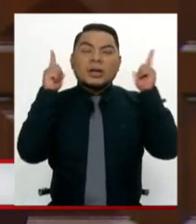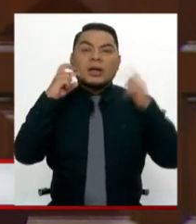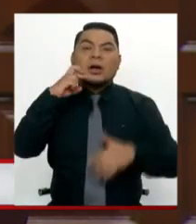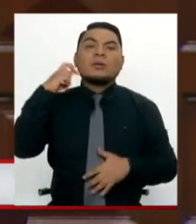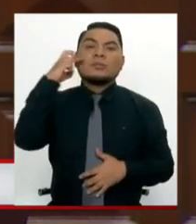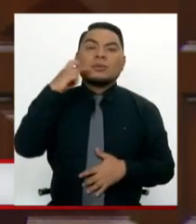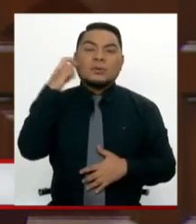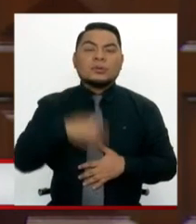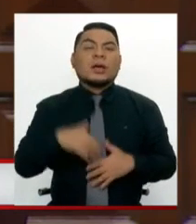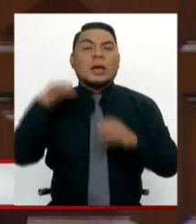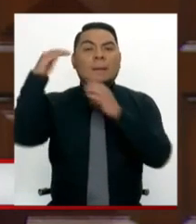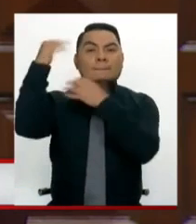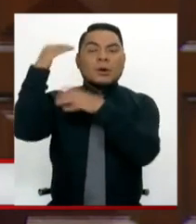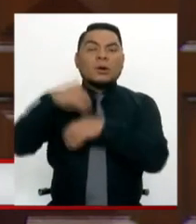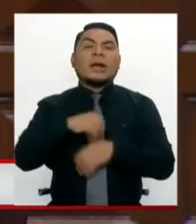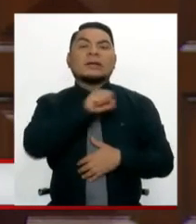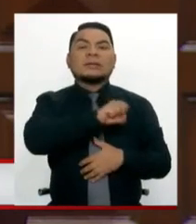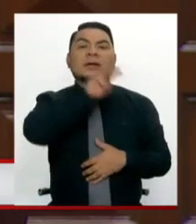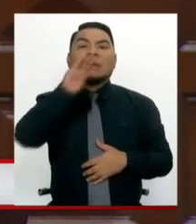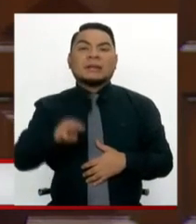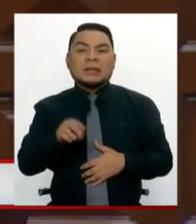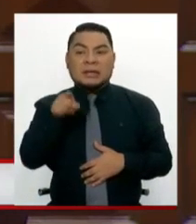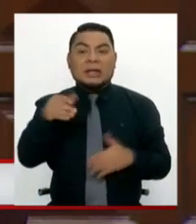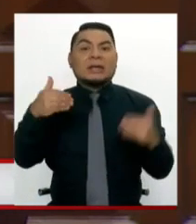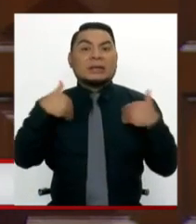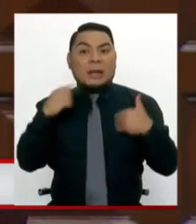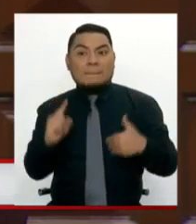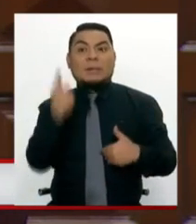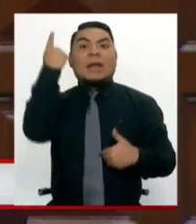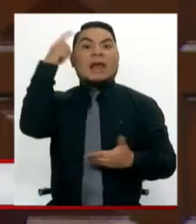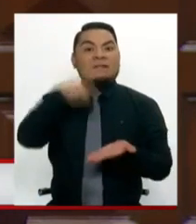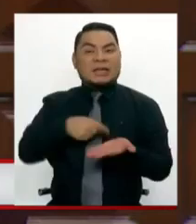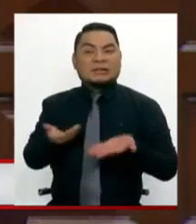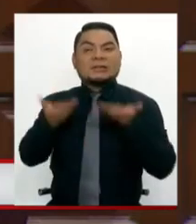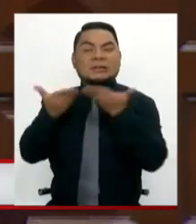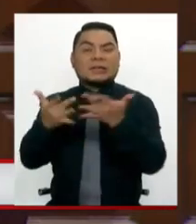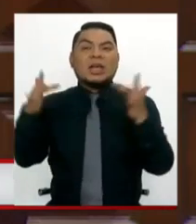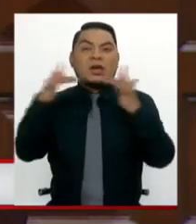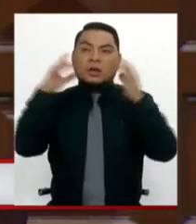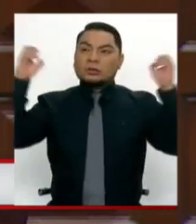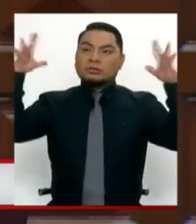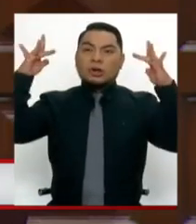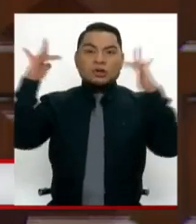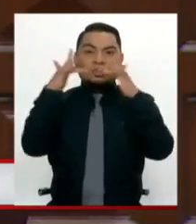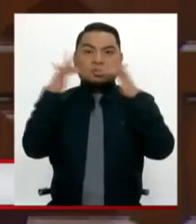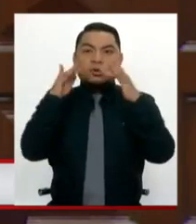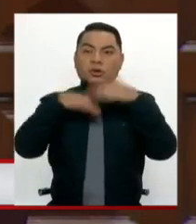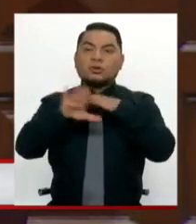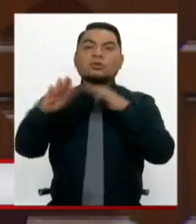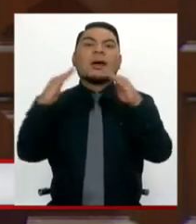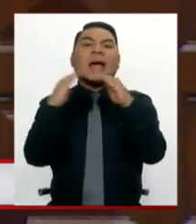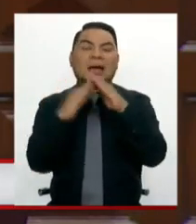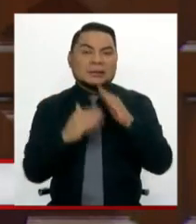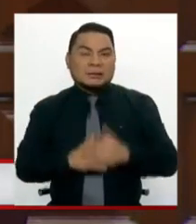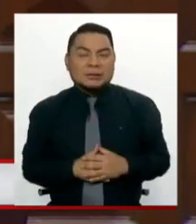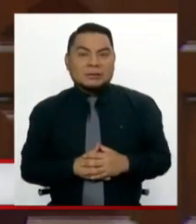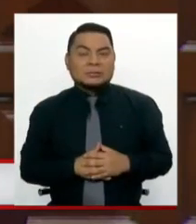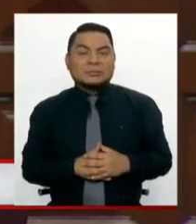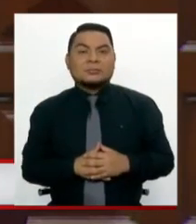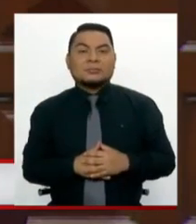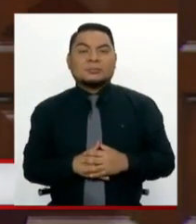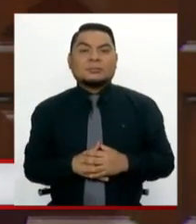Puno, Piura y San Martín cuenten por primera vez con electricidad en sus viviendas. Además,